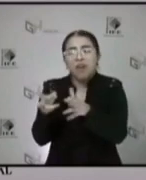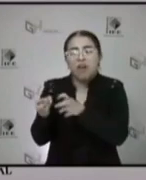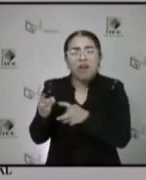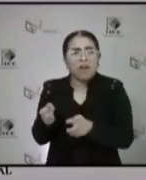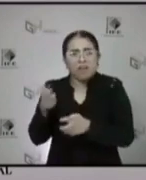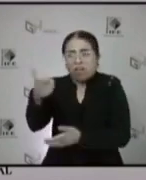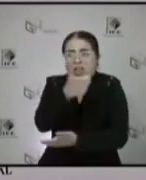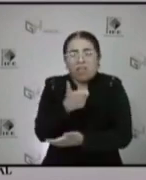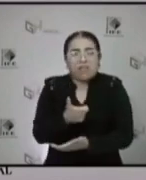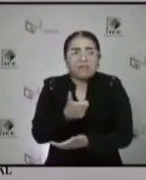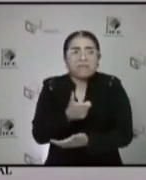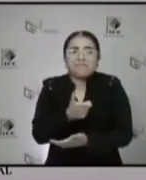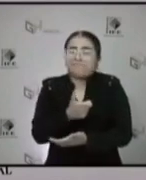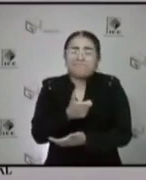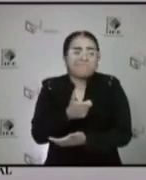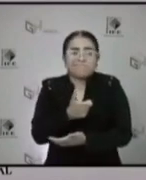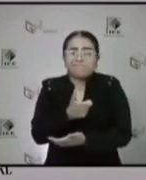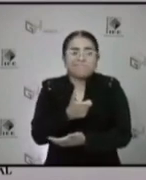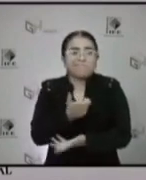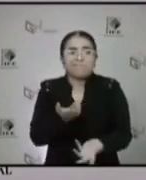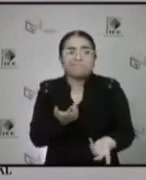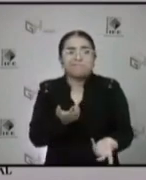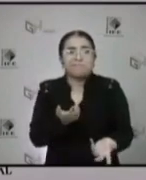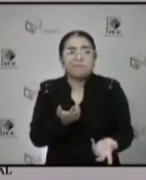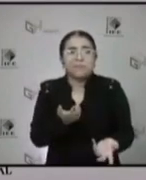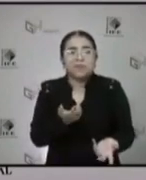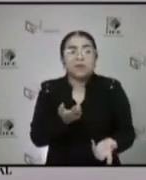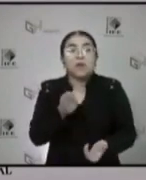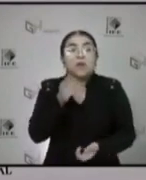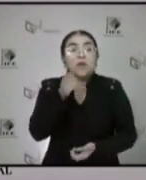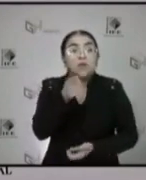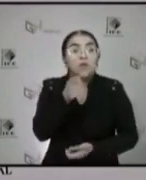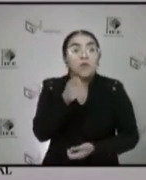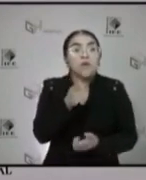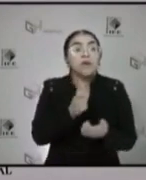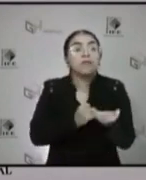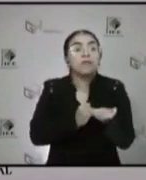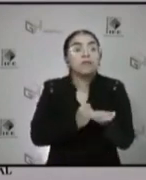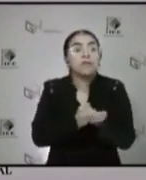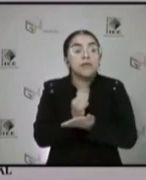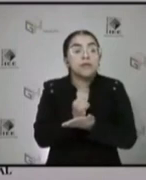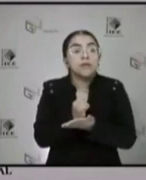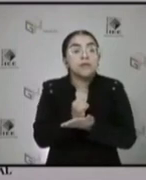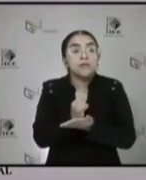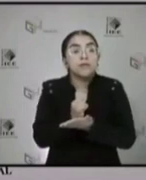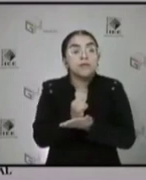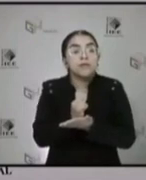o un porvenir para esta tierra bendita. Vas a tener en tus manos